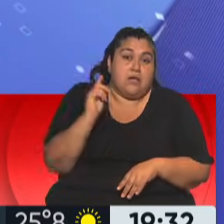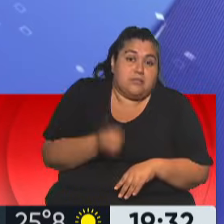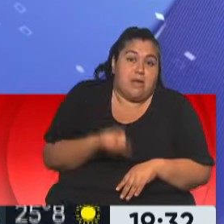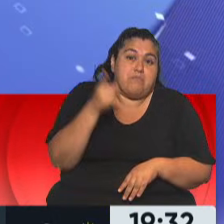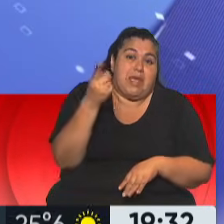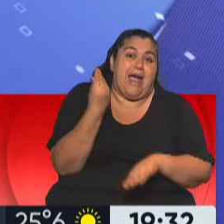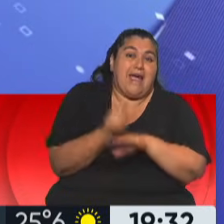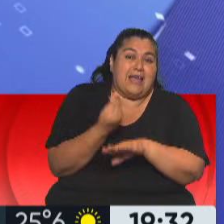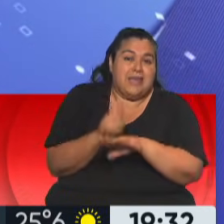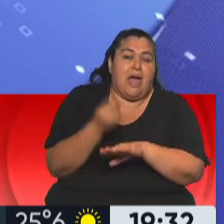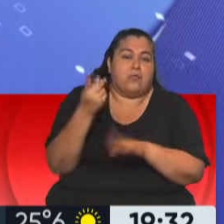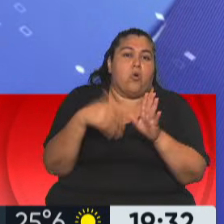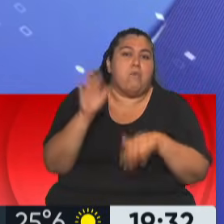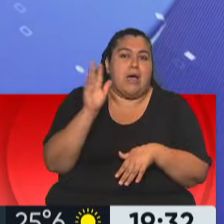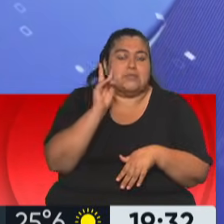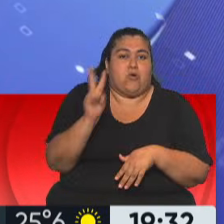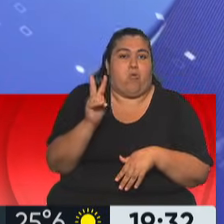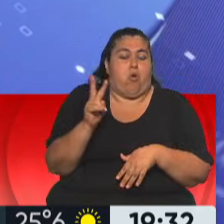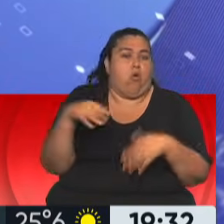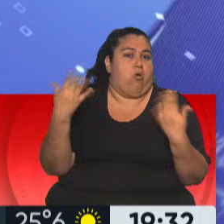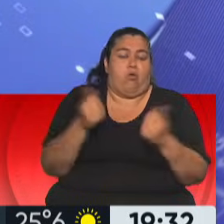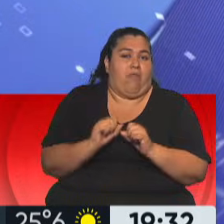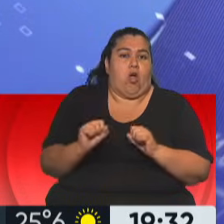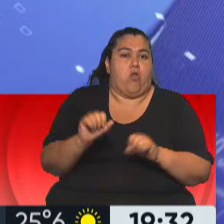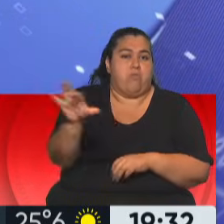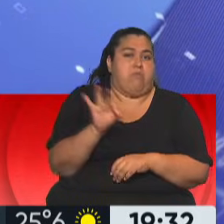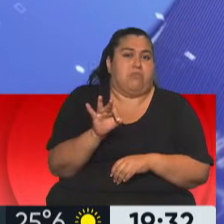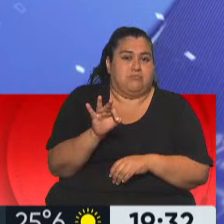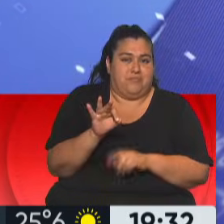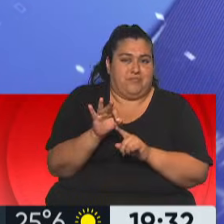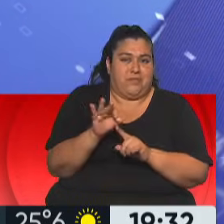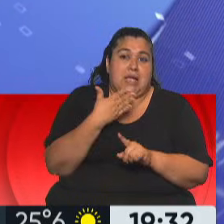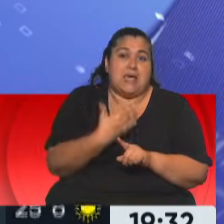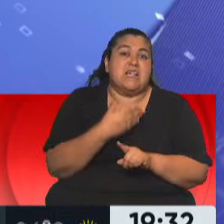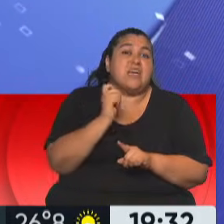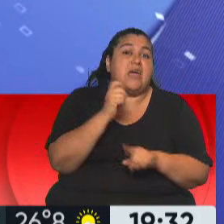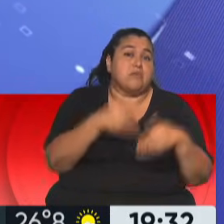el candidato un poco al azar, porque en realidad María Corina Machado ganó la primaria